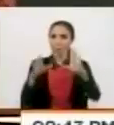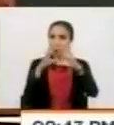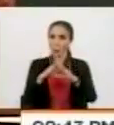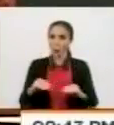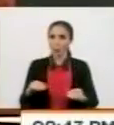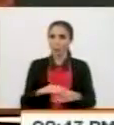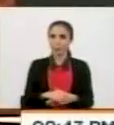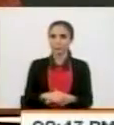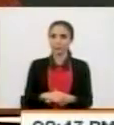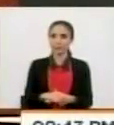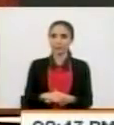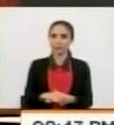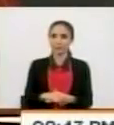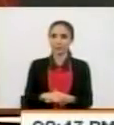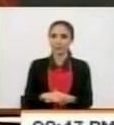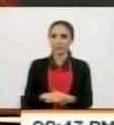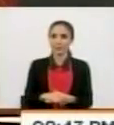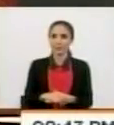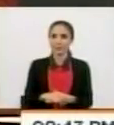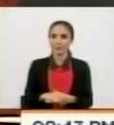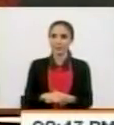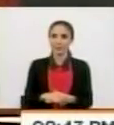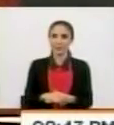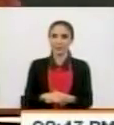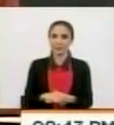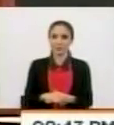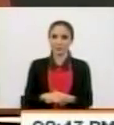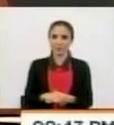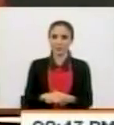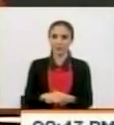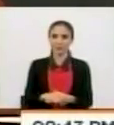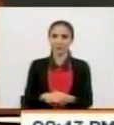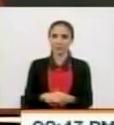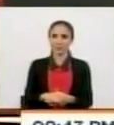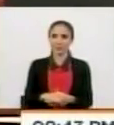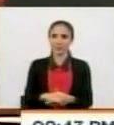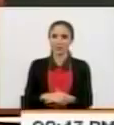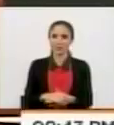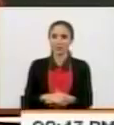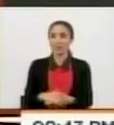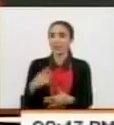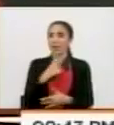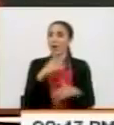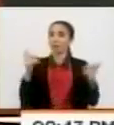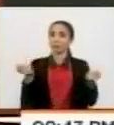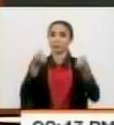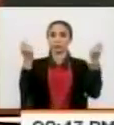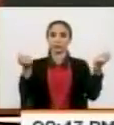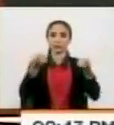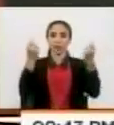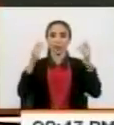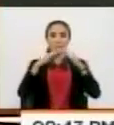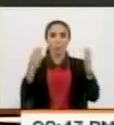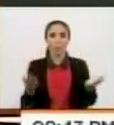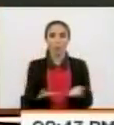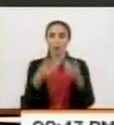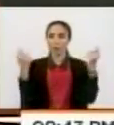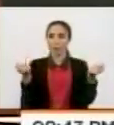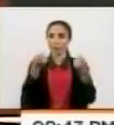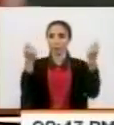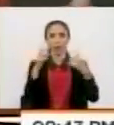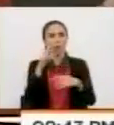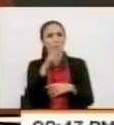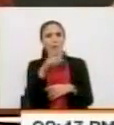mundo para informarse de Venezuela, porque tanta campaña en el mundo. Yo les digo, yo me pongo a